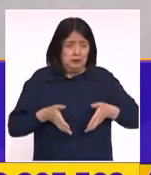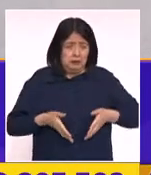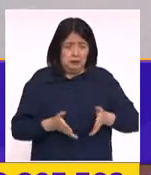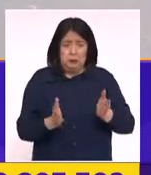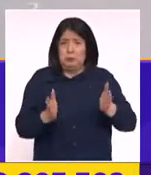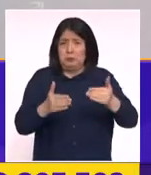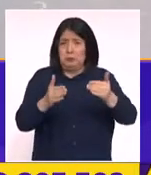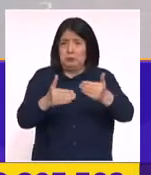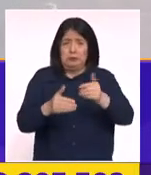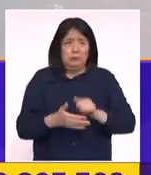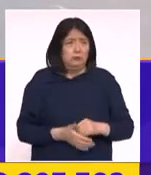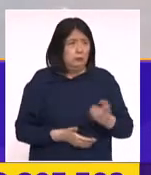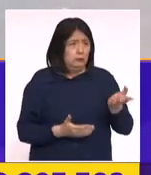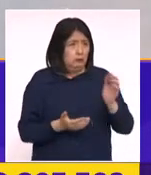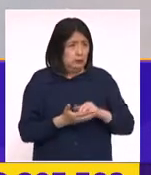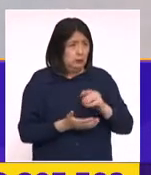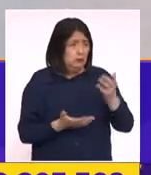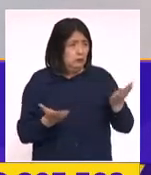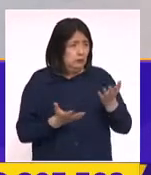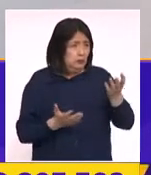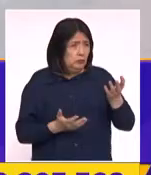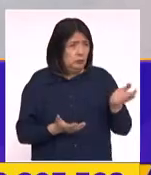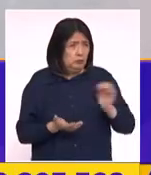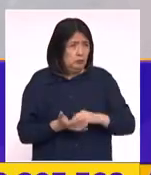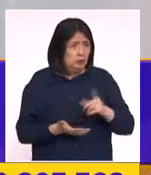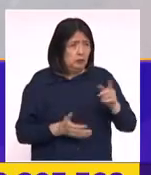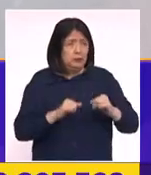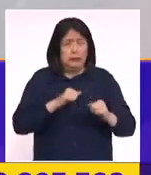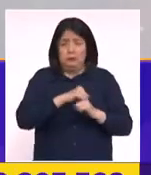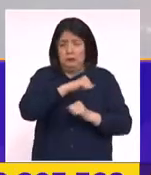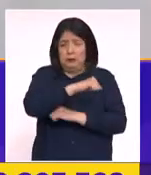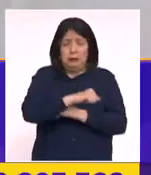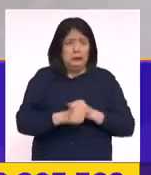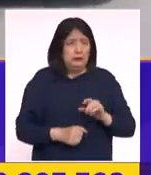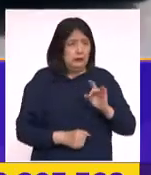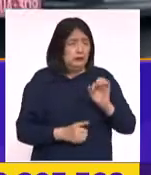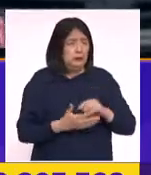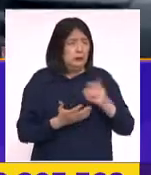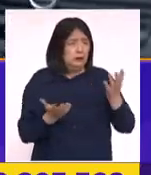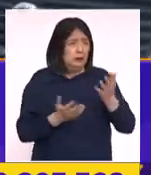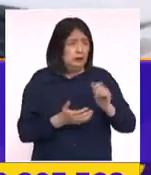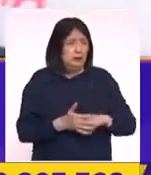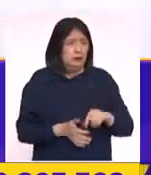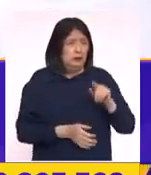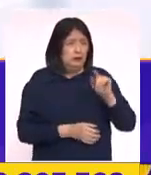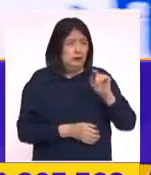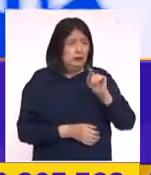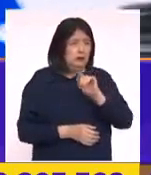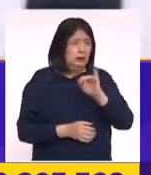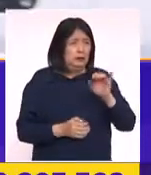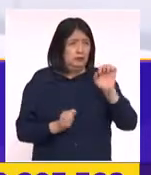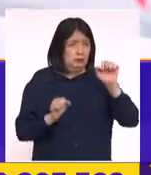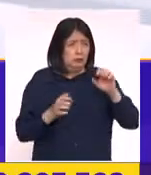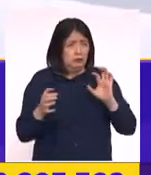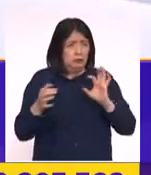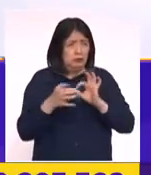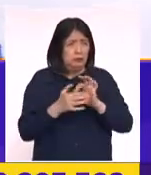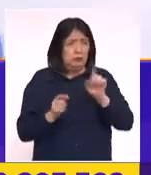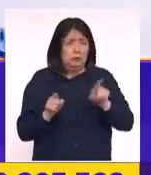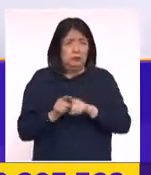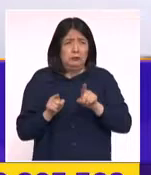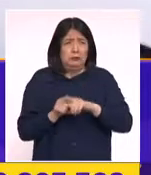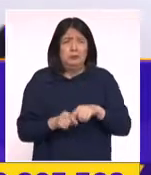redes sociales. Uno más, esto ocurre en Puente Caquetá. Tingo María, Mariale, dice, se suma al paro igual